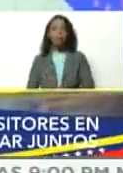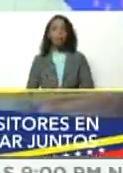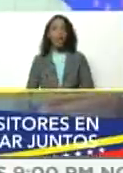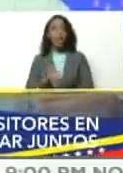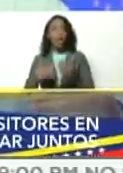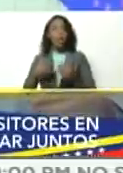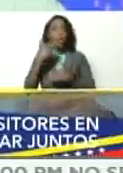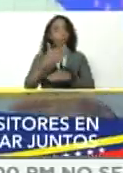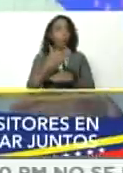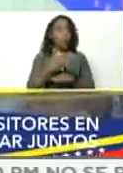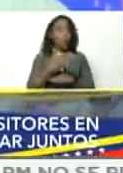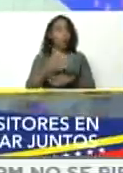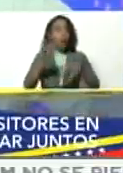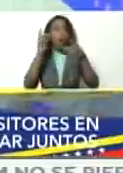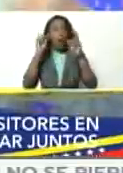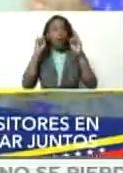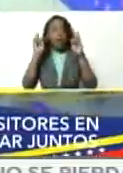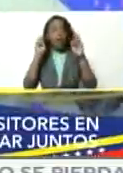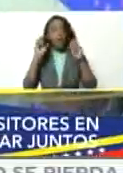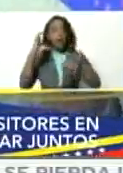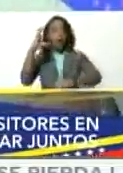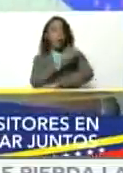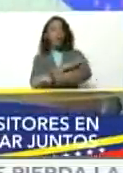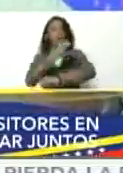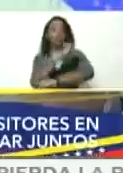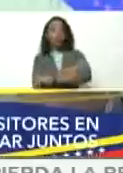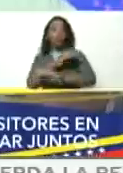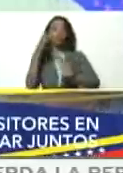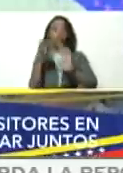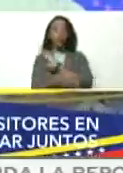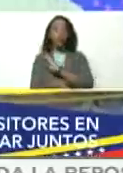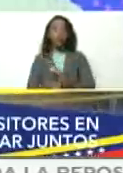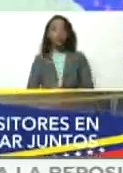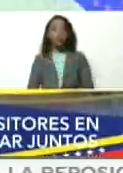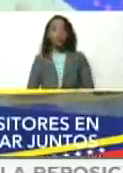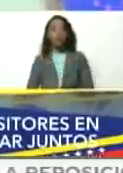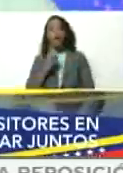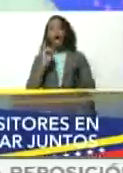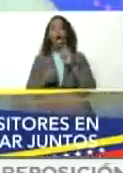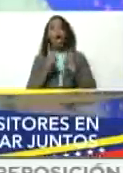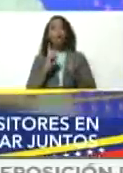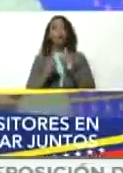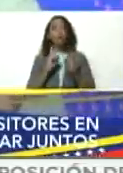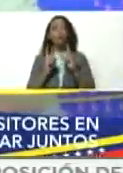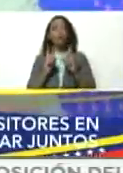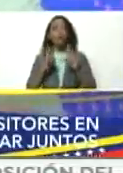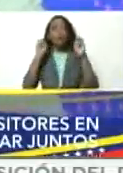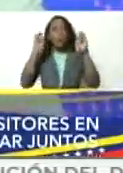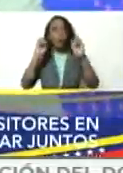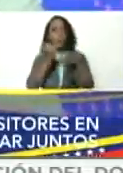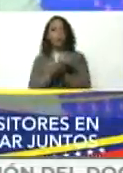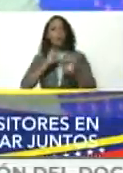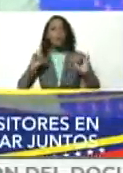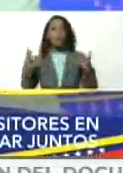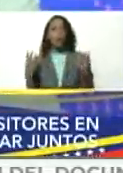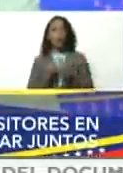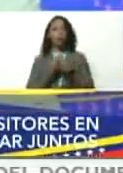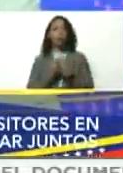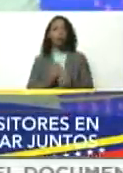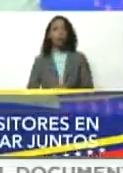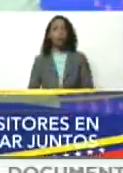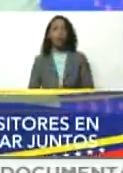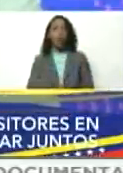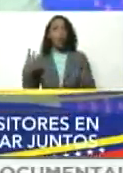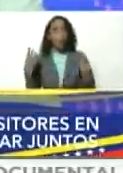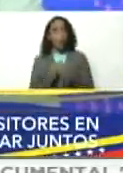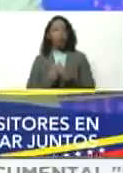bueno, con los factores de las oposiciones y algunos factores independientes juntos.